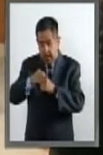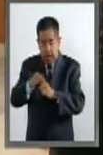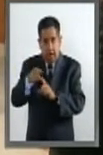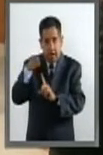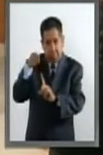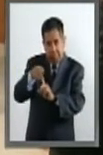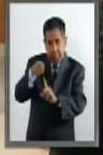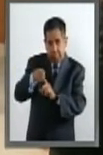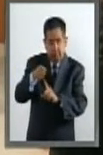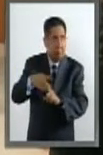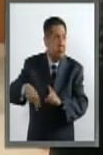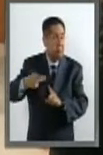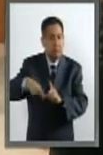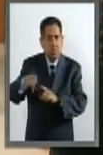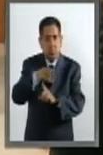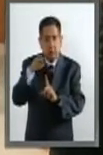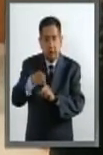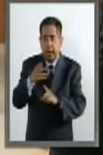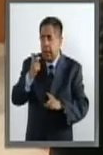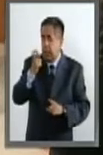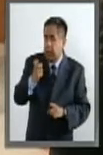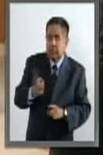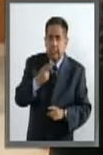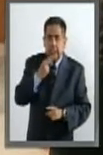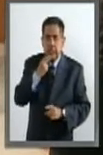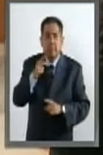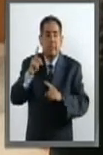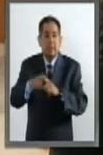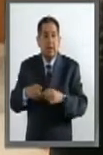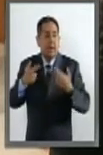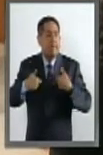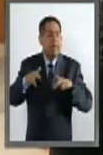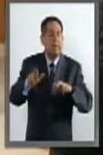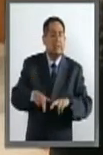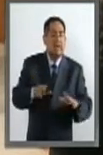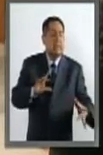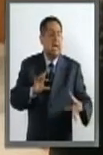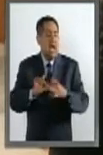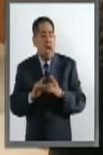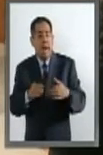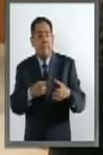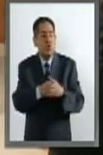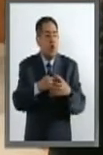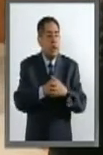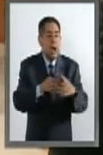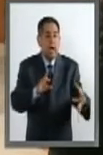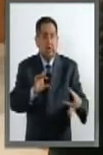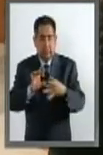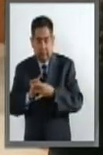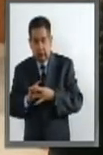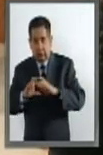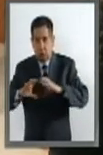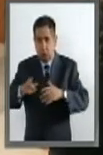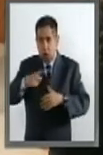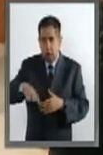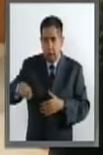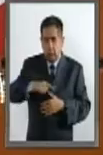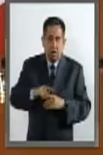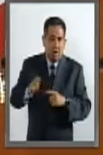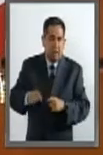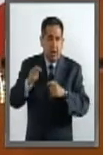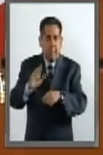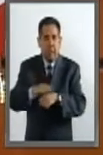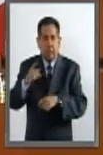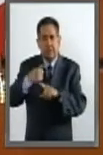representatividad democrática son un instrumento de representatividad de las minorías en el Congreso de la Unión, garantizando